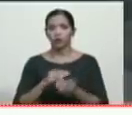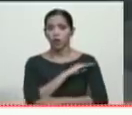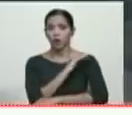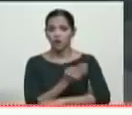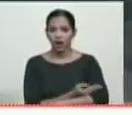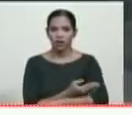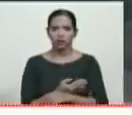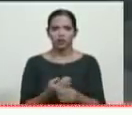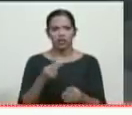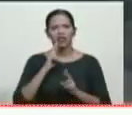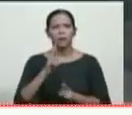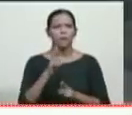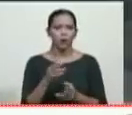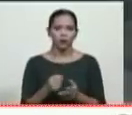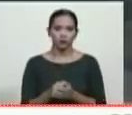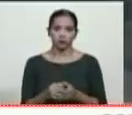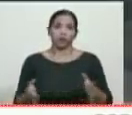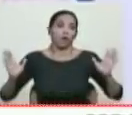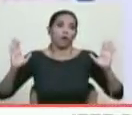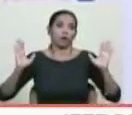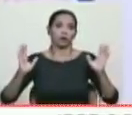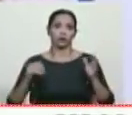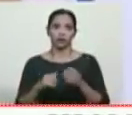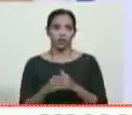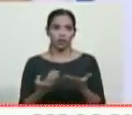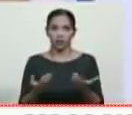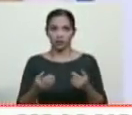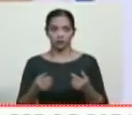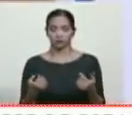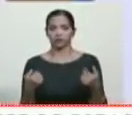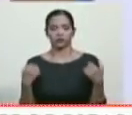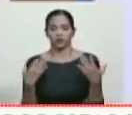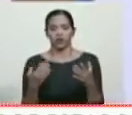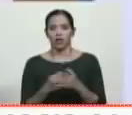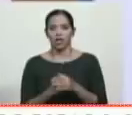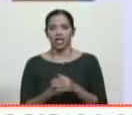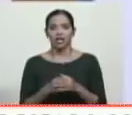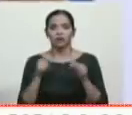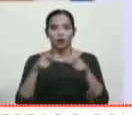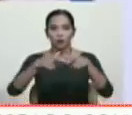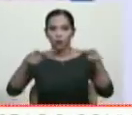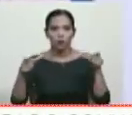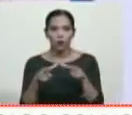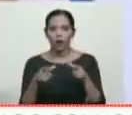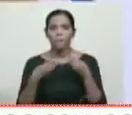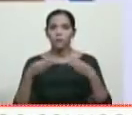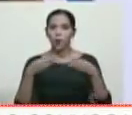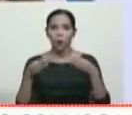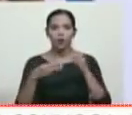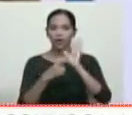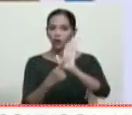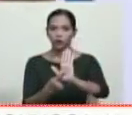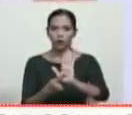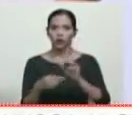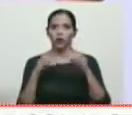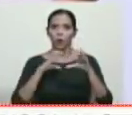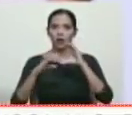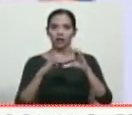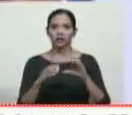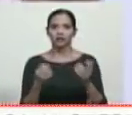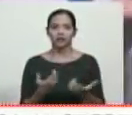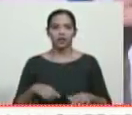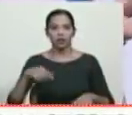¿Qué respondería usted a este argumento? Sería el colmo que se pronunciara, es que eso es un hecho público notorio y comunicacional, sería el colmo que